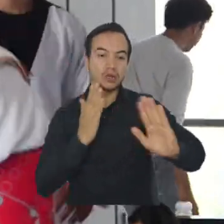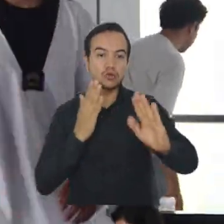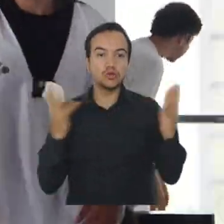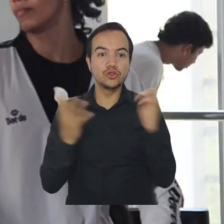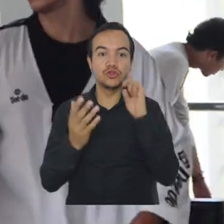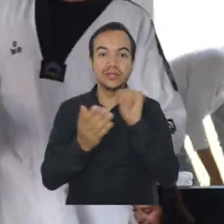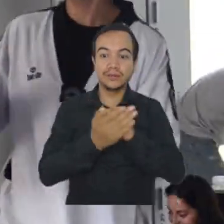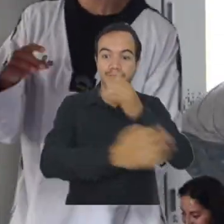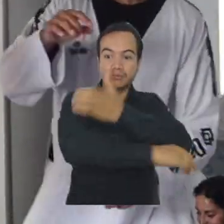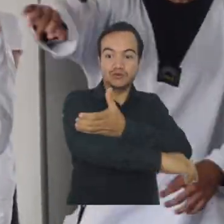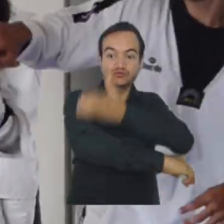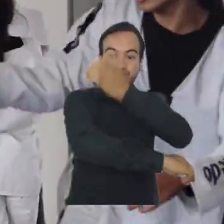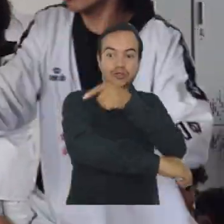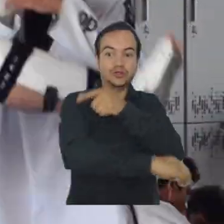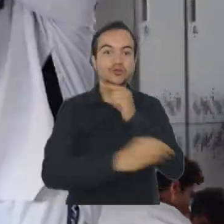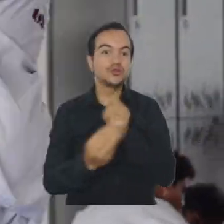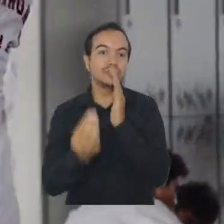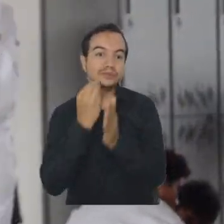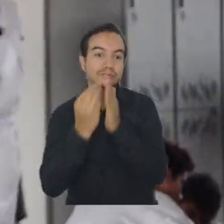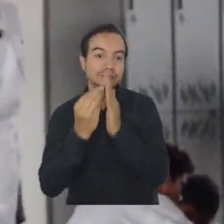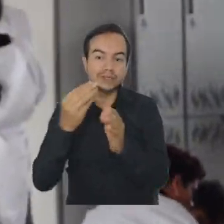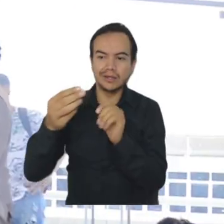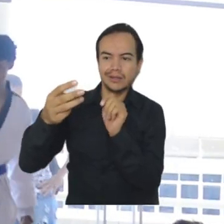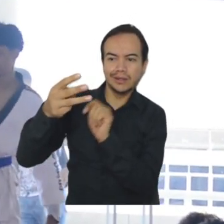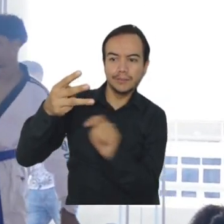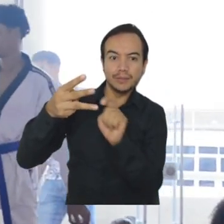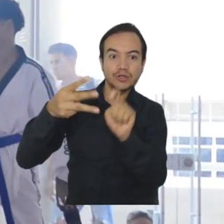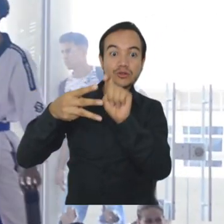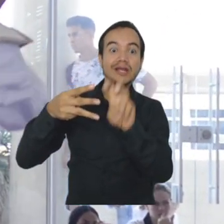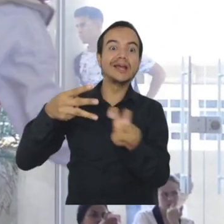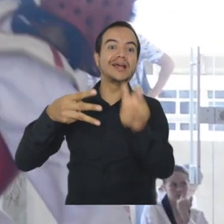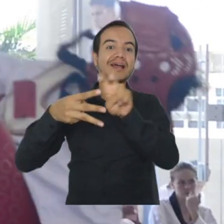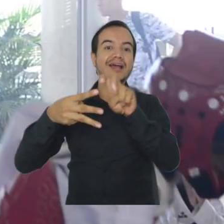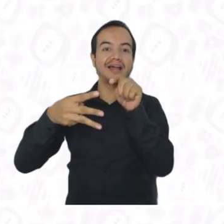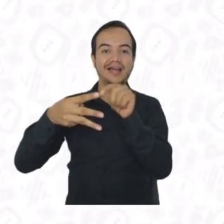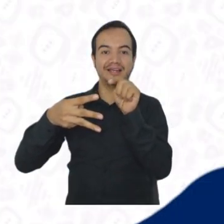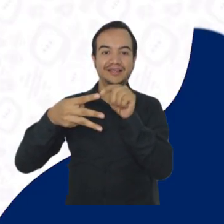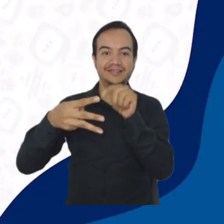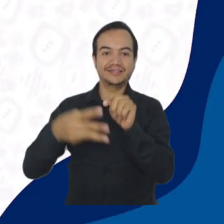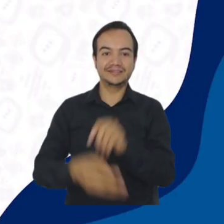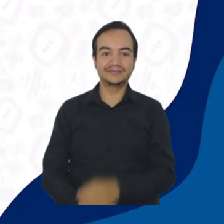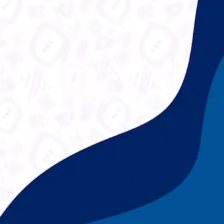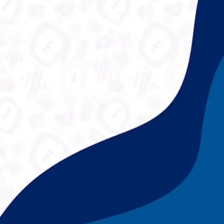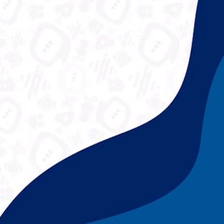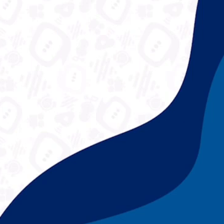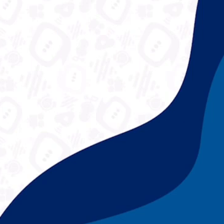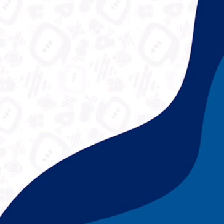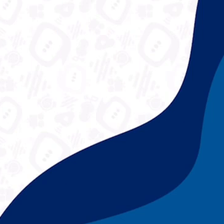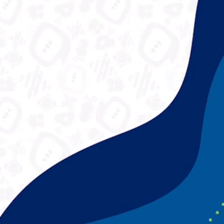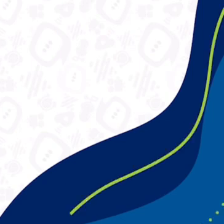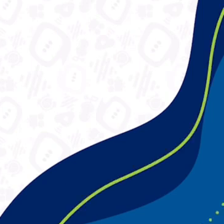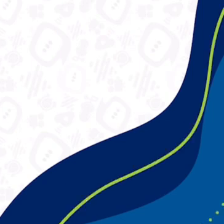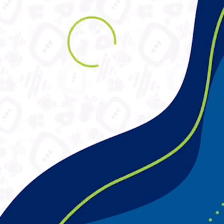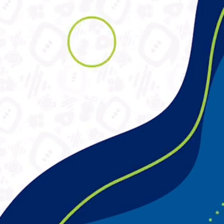Dojo de Artes Marciales ubicado en el tercer piso del nuevo edificio de bienestar universitario.